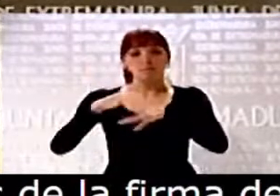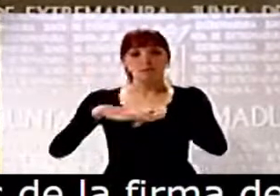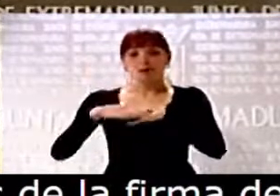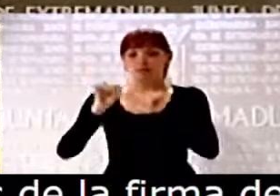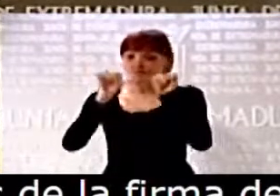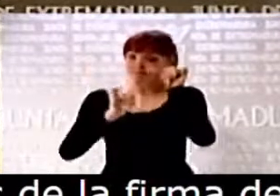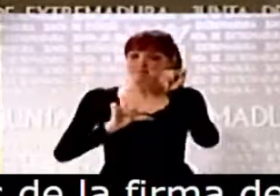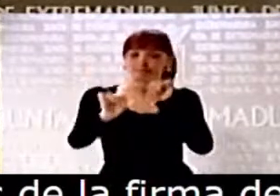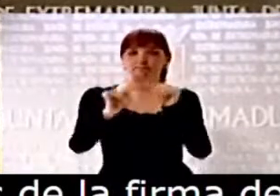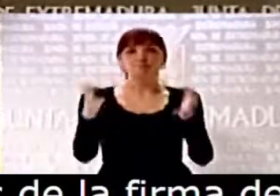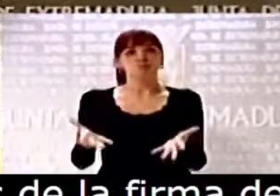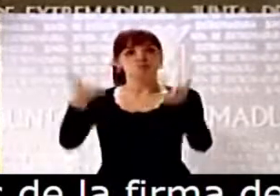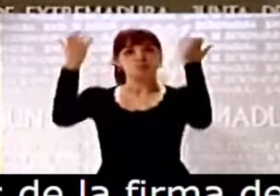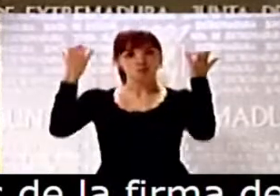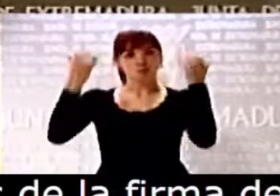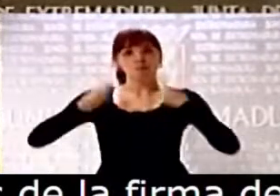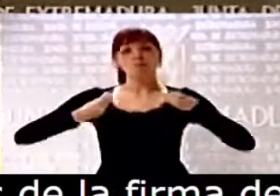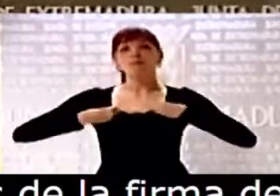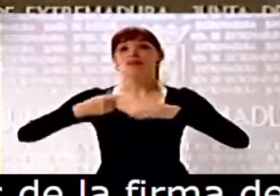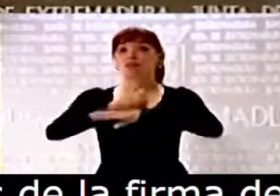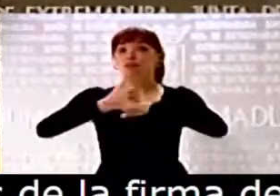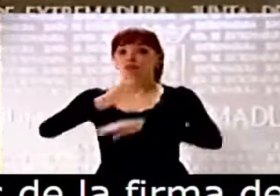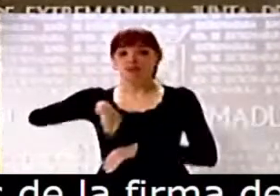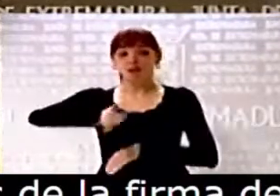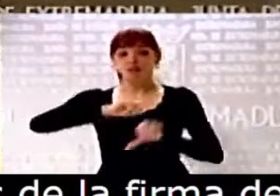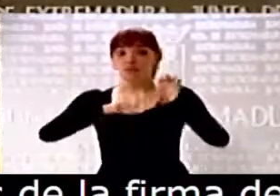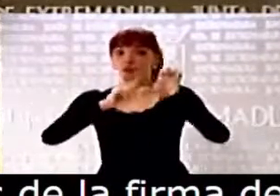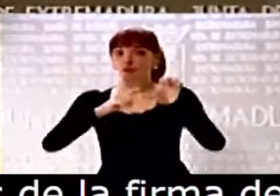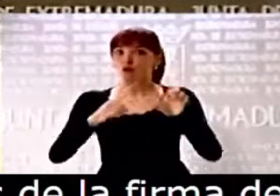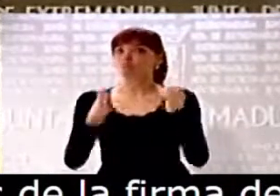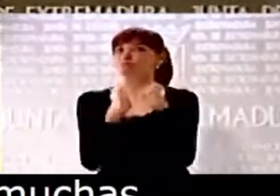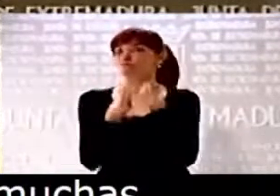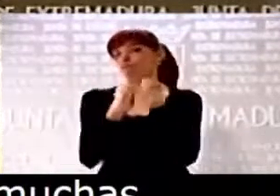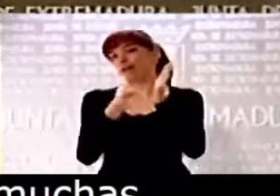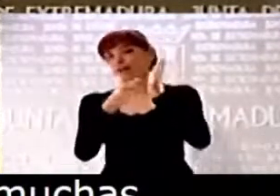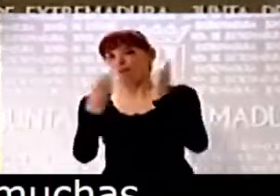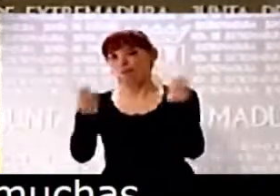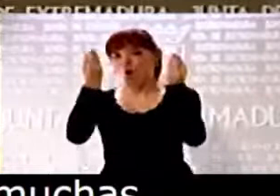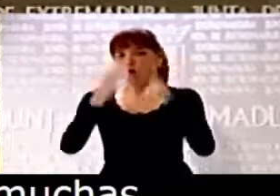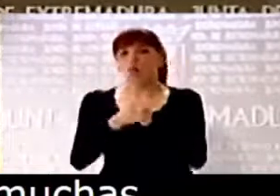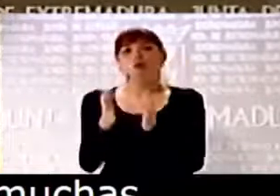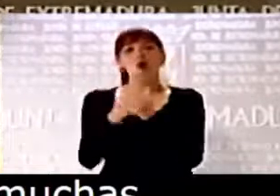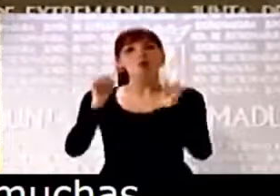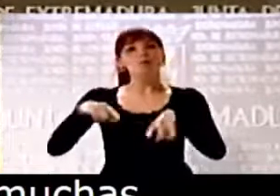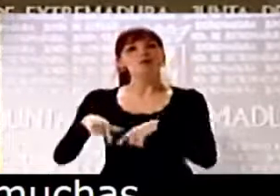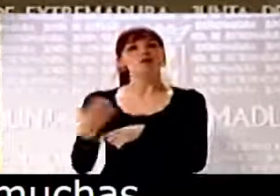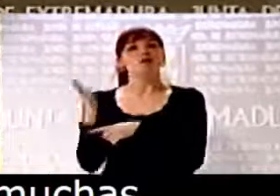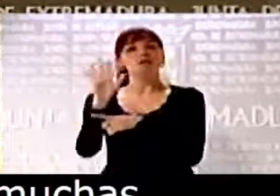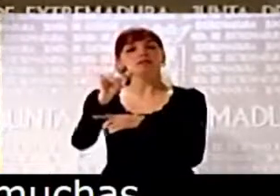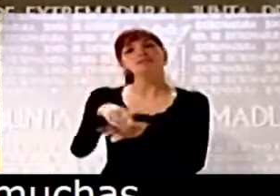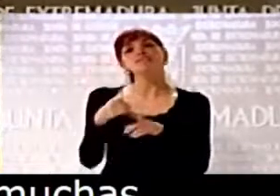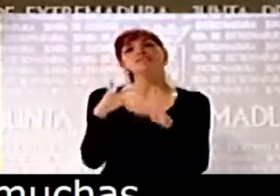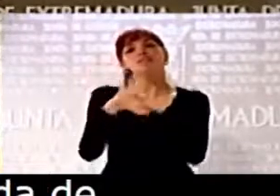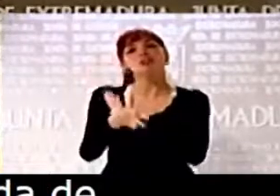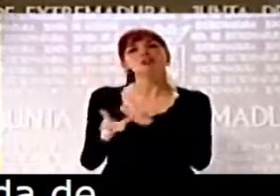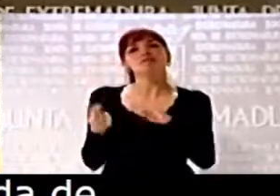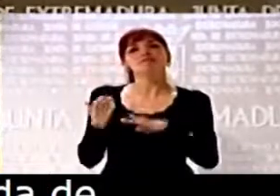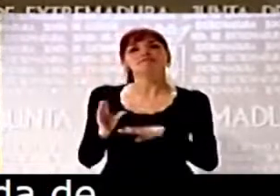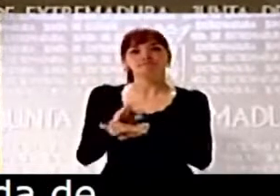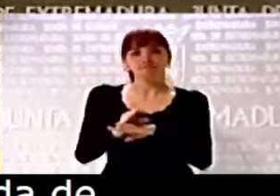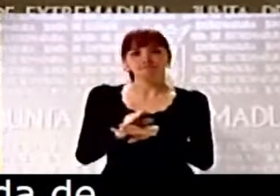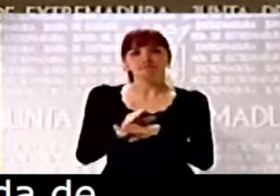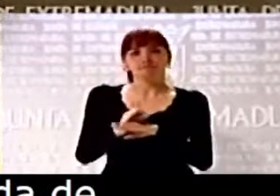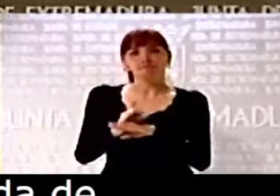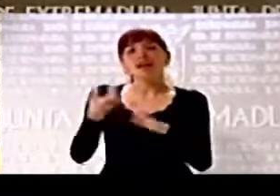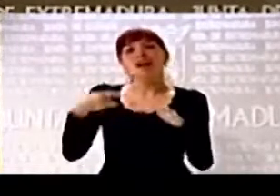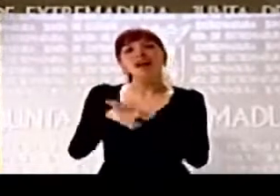vida de los extremeños y las extremeñas. El convenio que hoy presentamos representa la inversión para Extremadura del eje